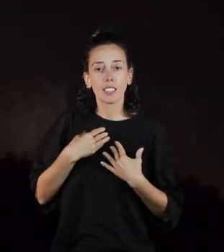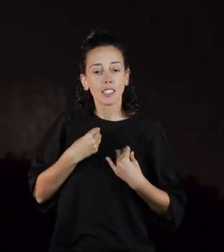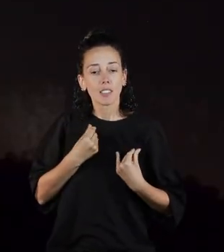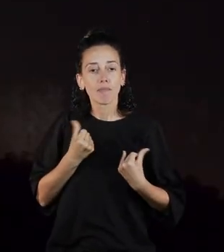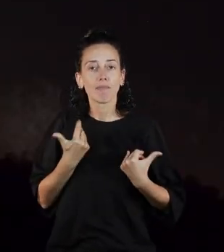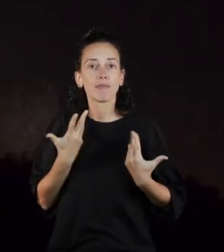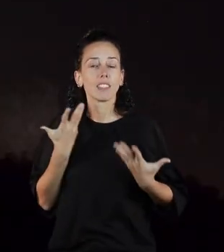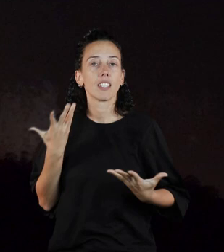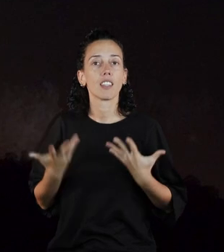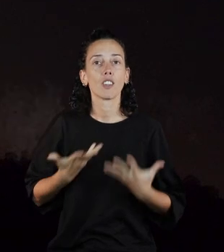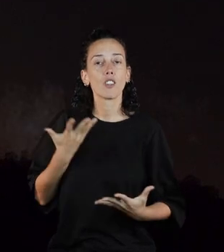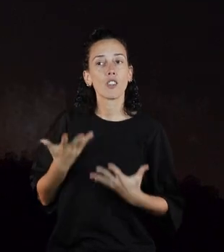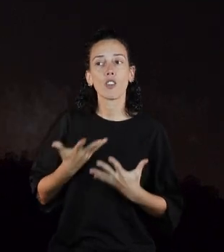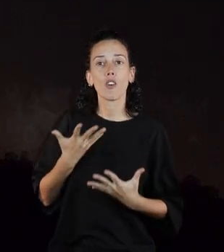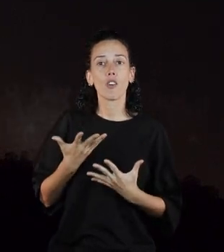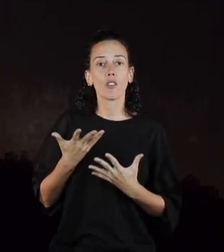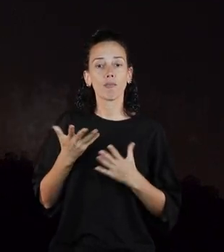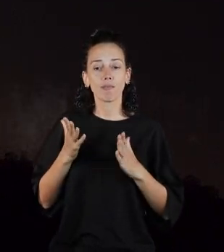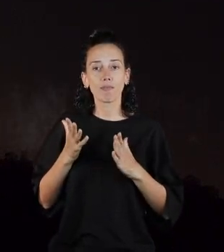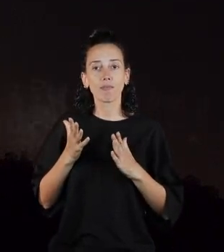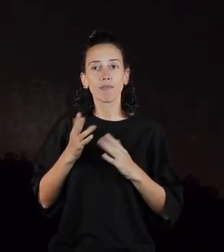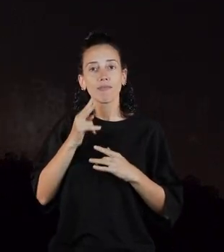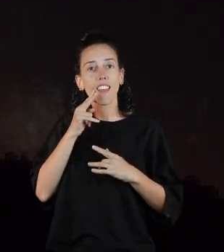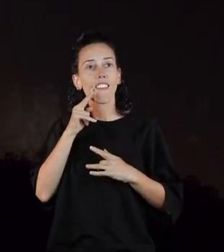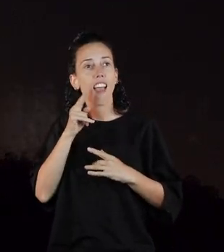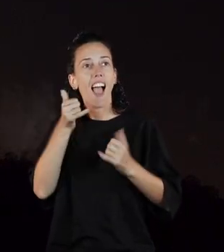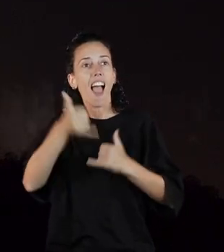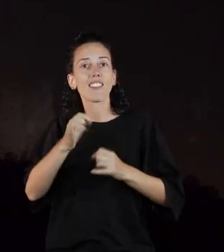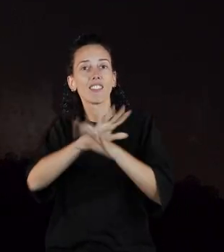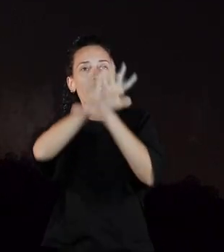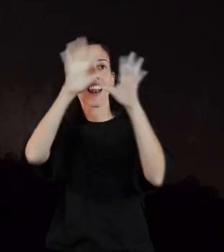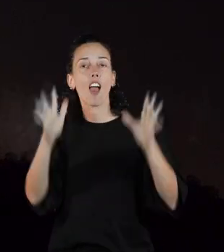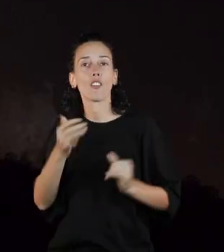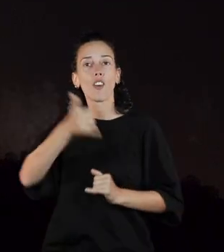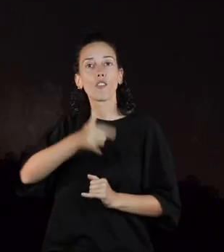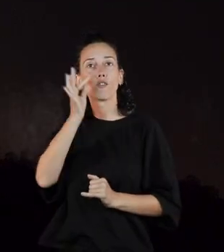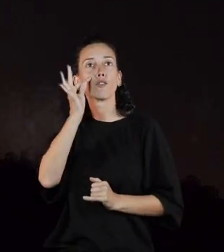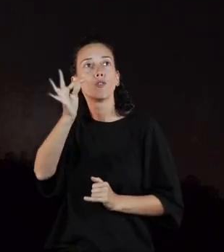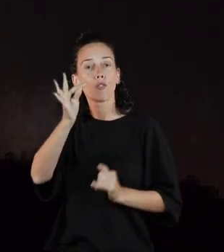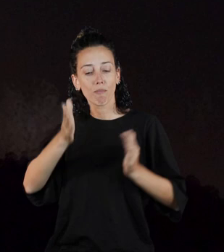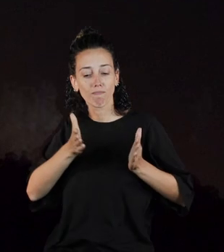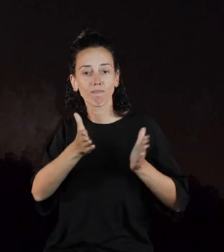voy sintiendo que el camino nuevamente se vuelve a iluminar.